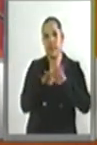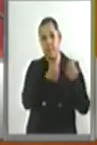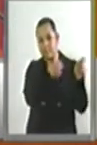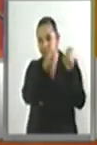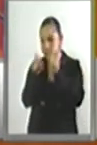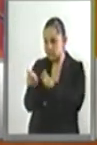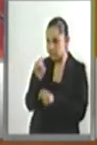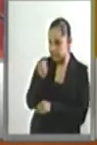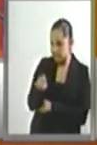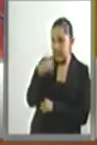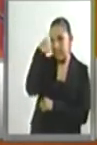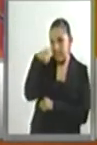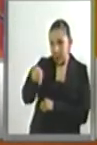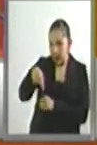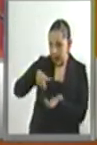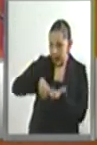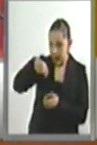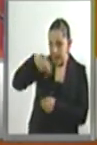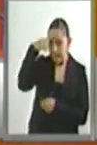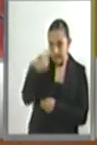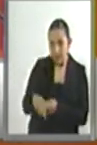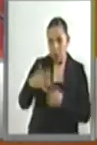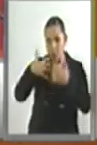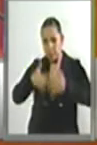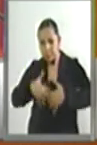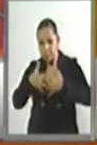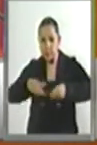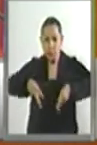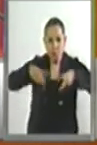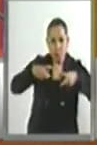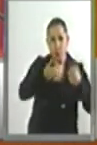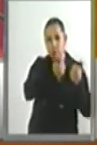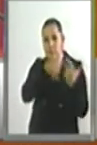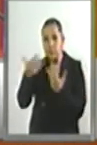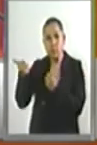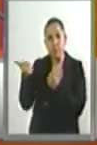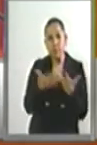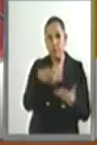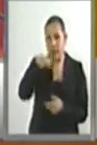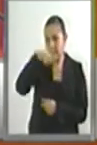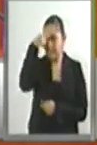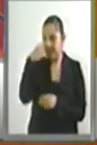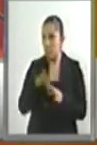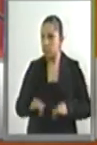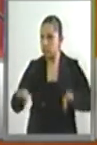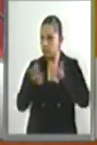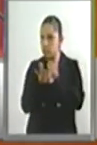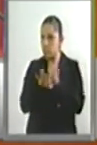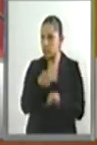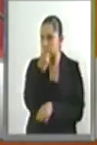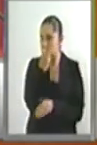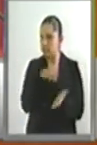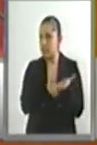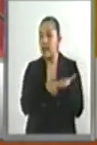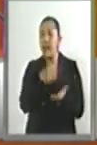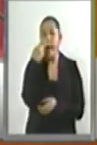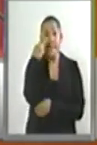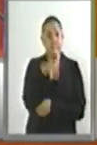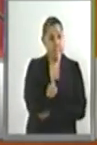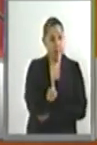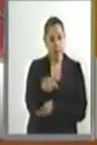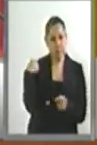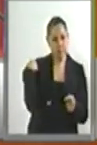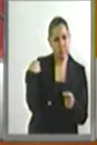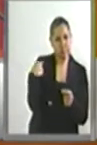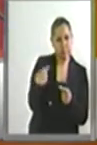de hidrocarburos en nuestro país. Sin embargo, es preocupante que, como en los últimos